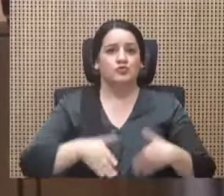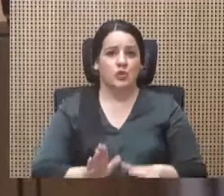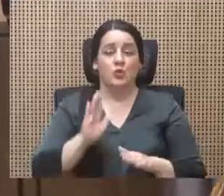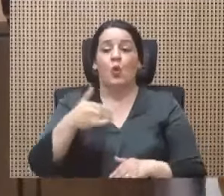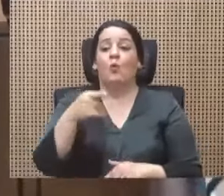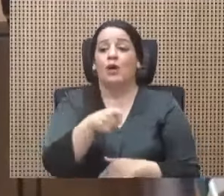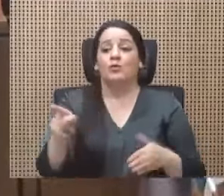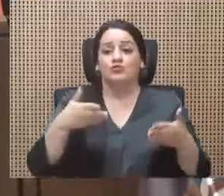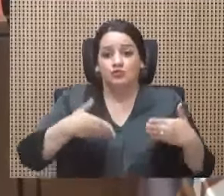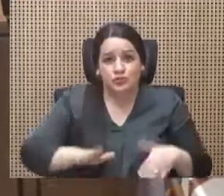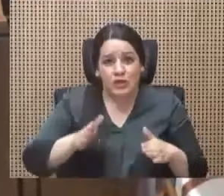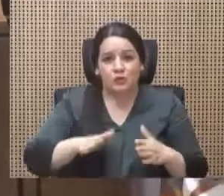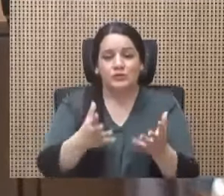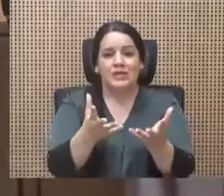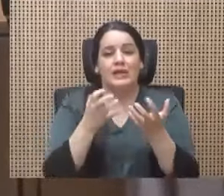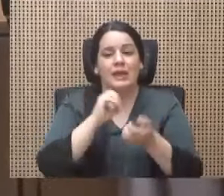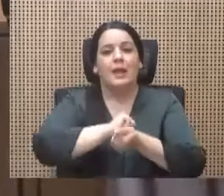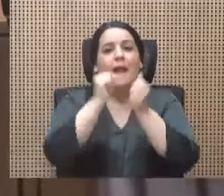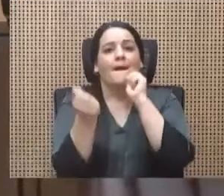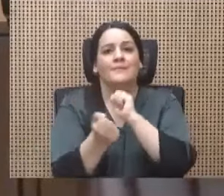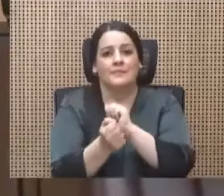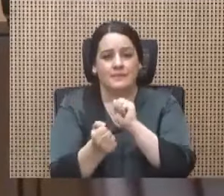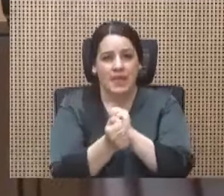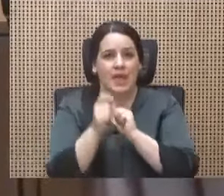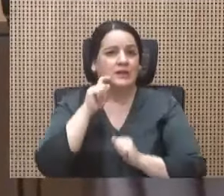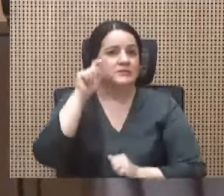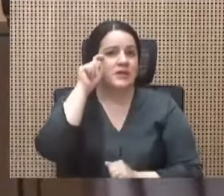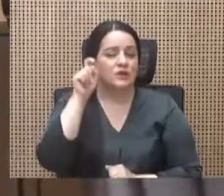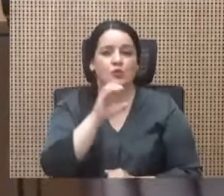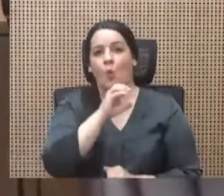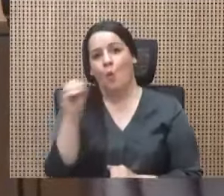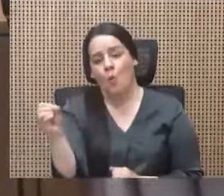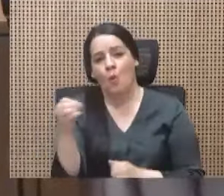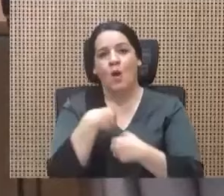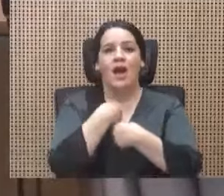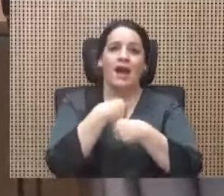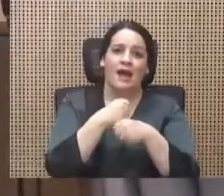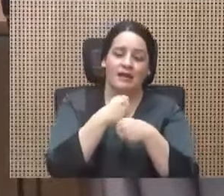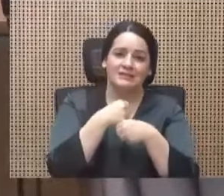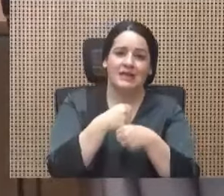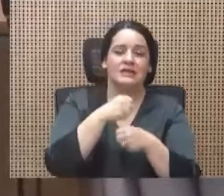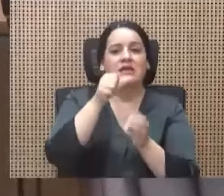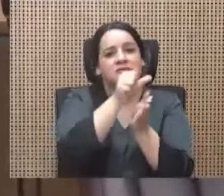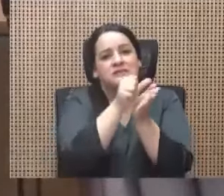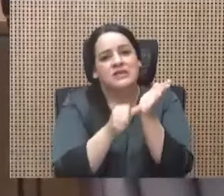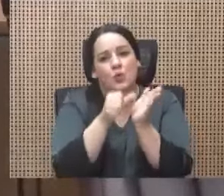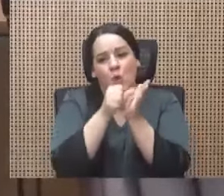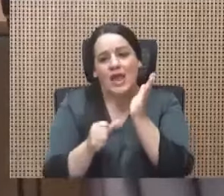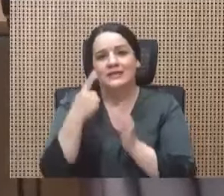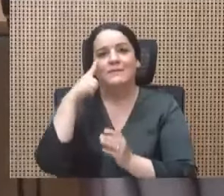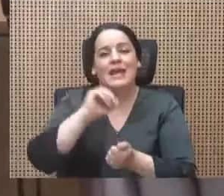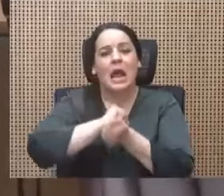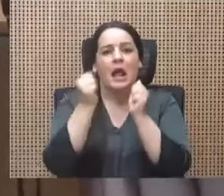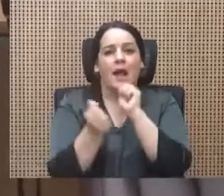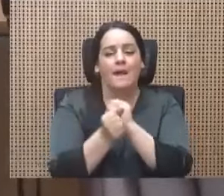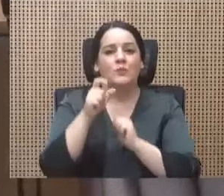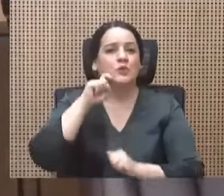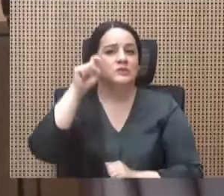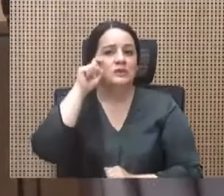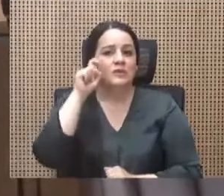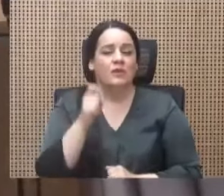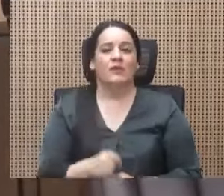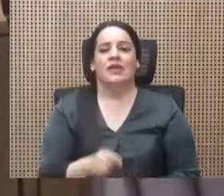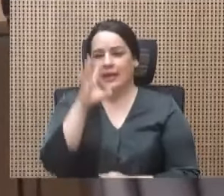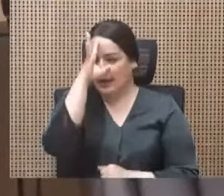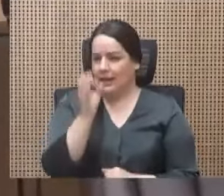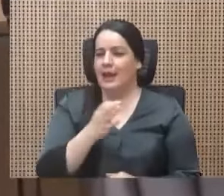pretenden cambiar de género o bien hacer cirugías para cambio de sexo. Pero créanme que con ese videíto al que